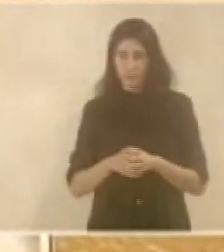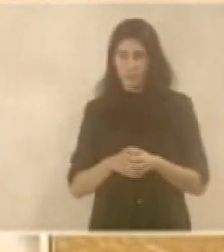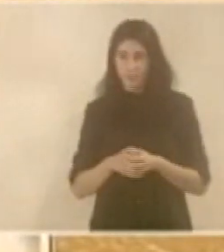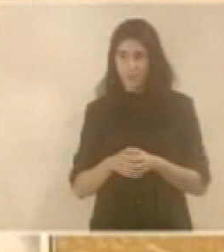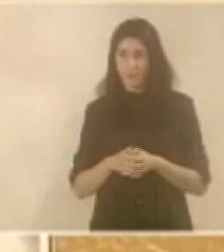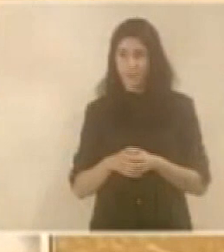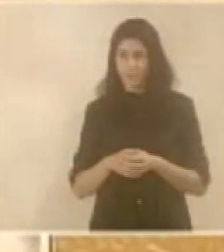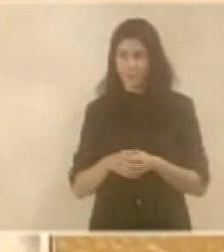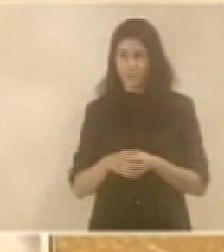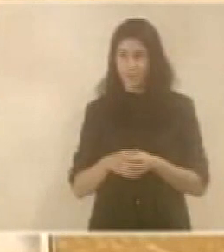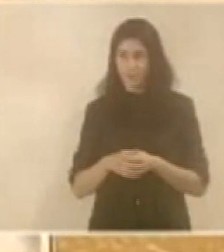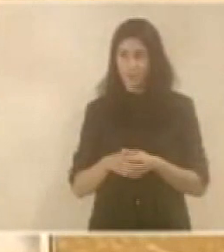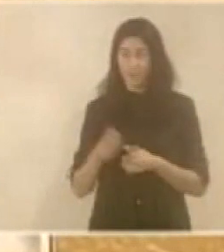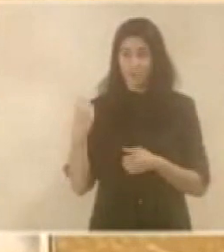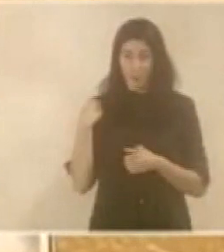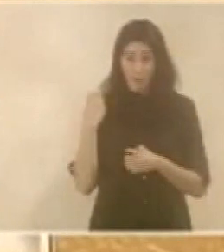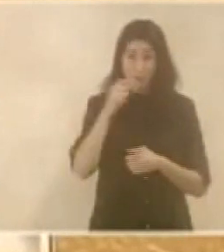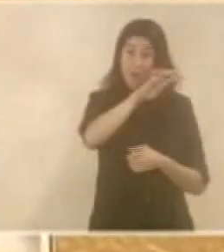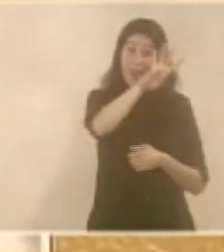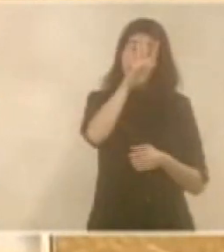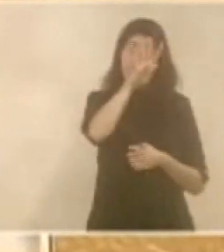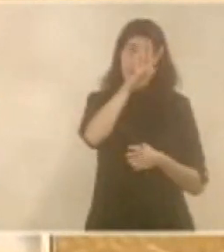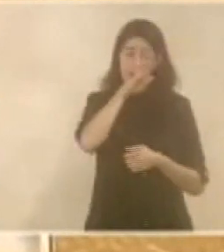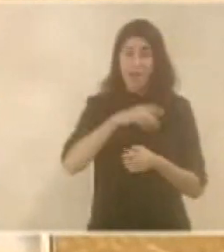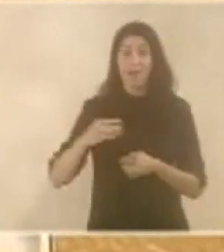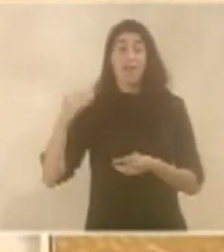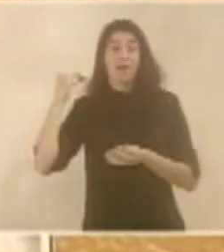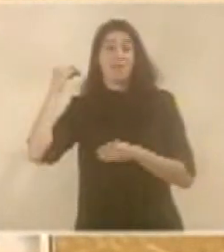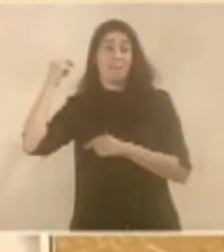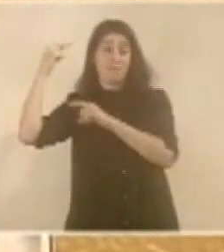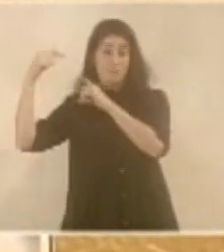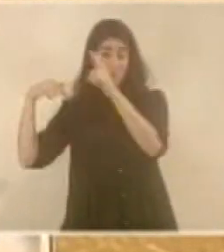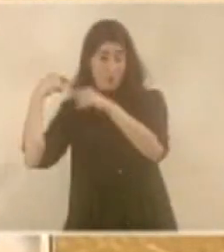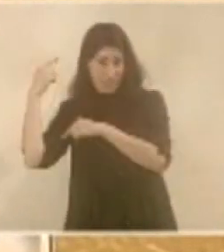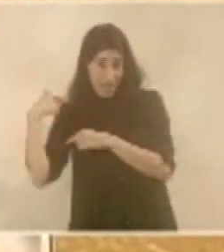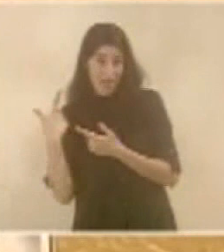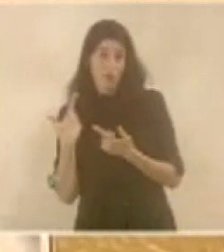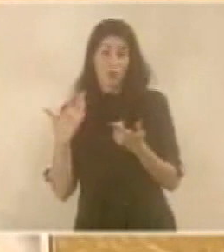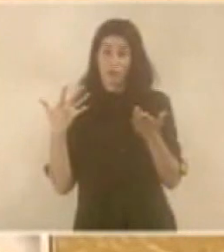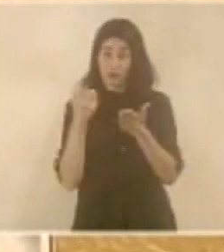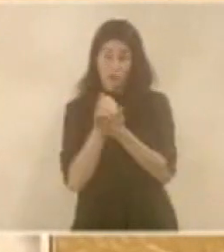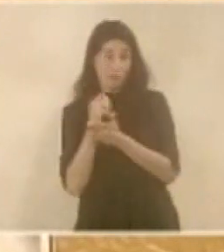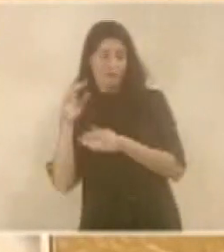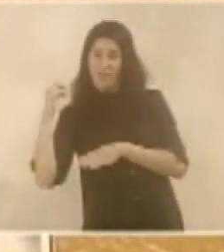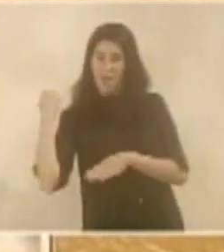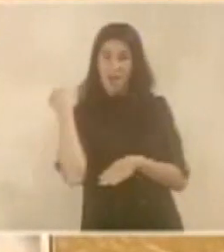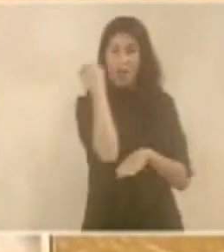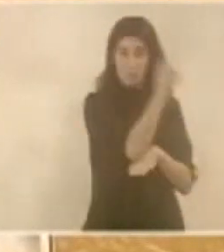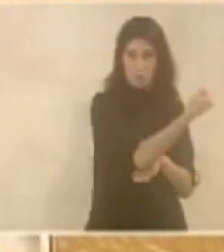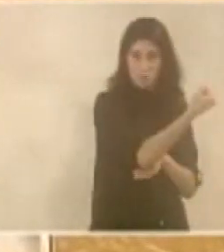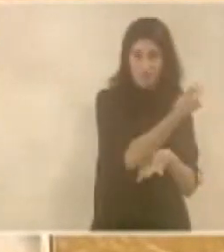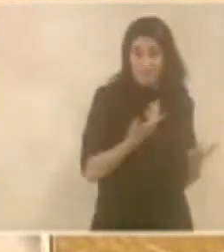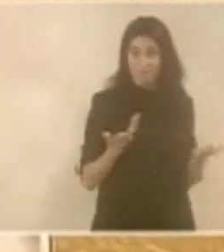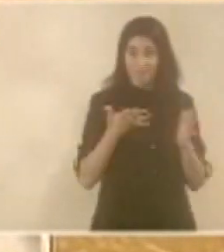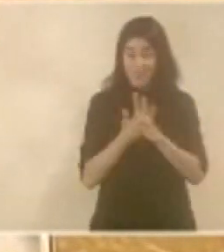recibiendo el apoyo de británicos y norteamericanos, con los marroquíes intentando sacar beneficio de esta situación, con la estructura